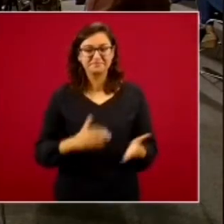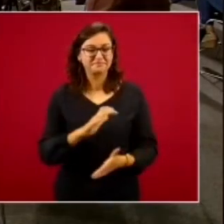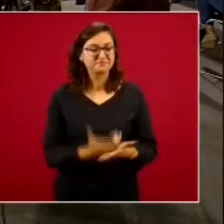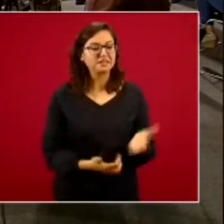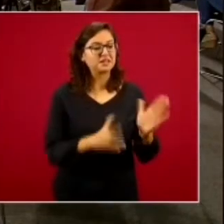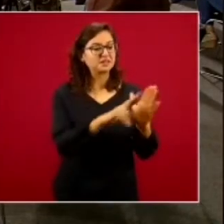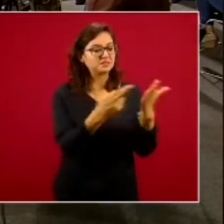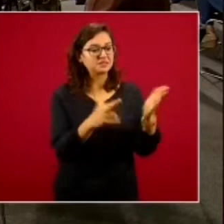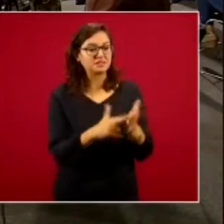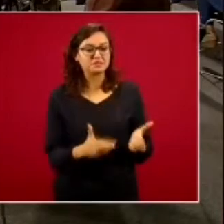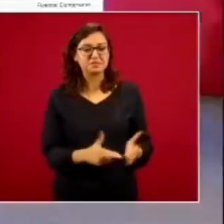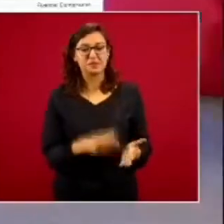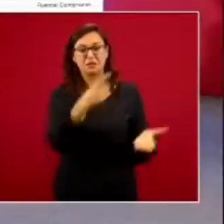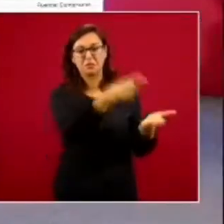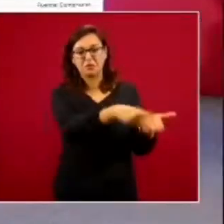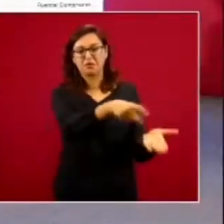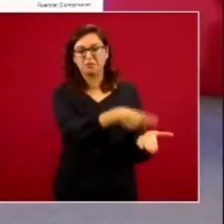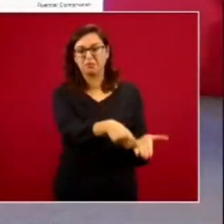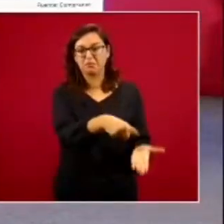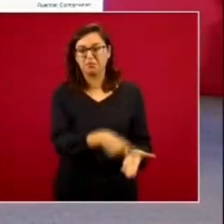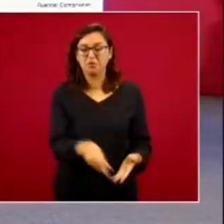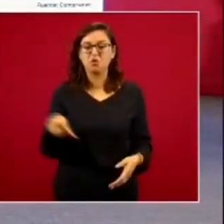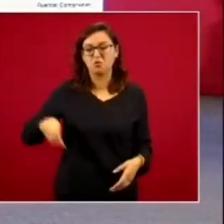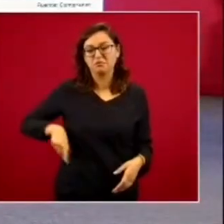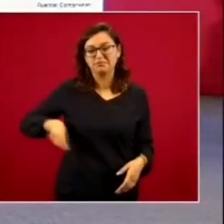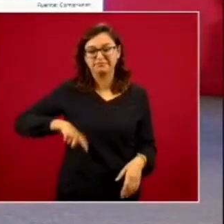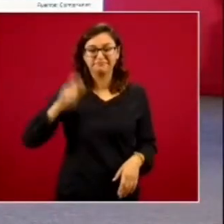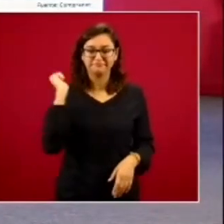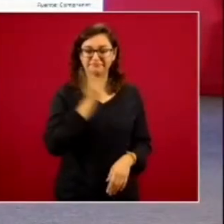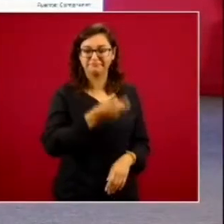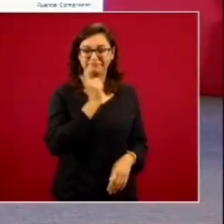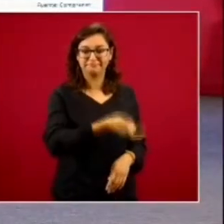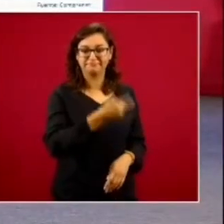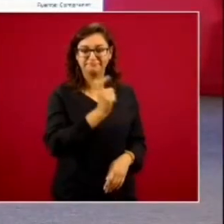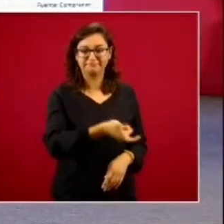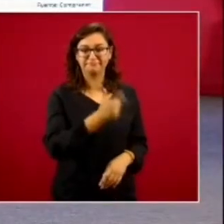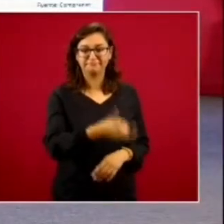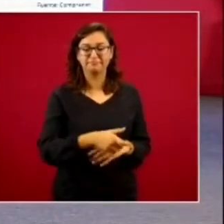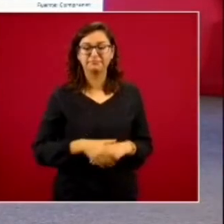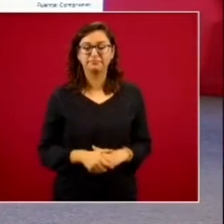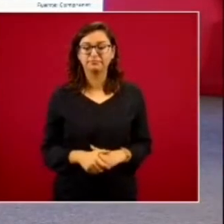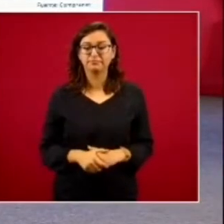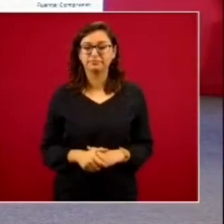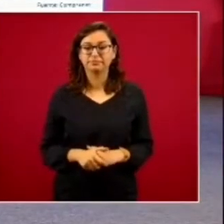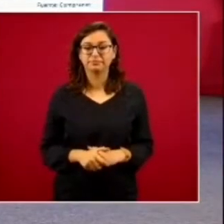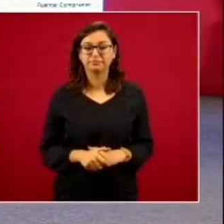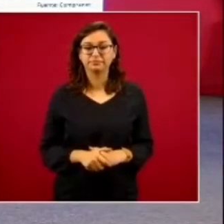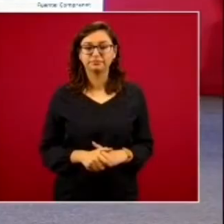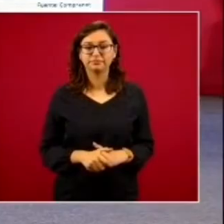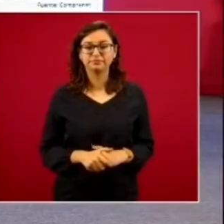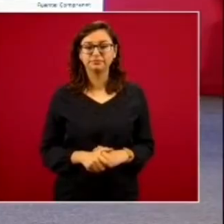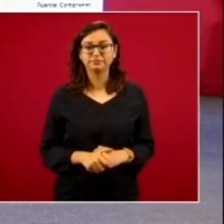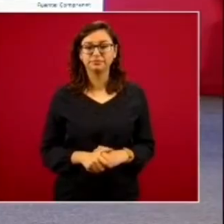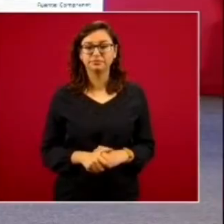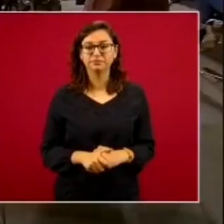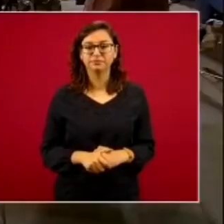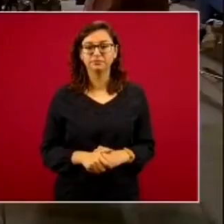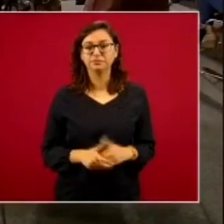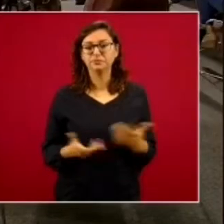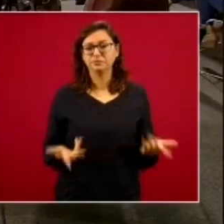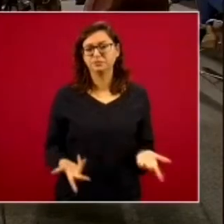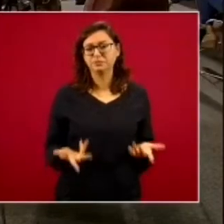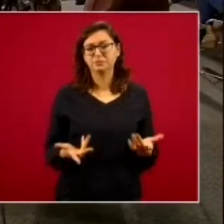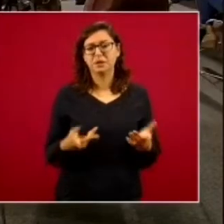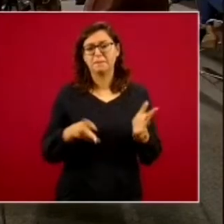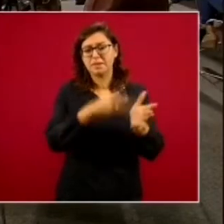revista que recibía pues por 7,000 suscripciones, que pues a lo largo de cada número